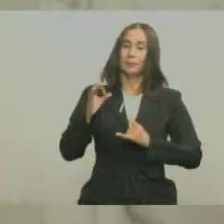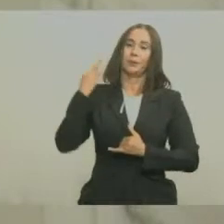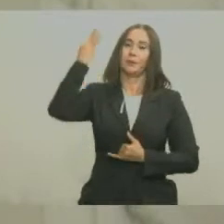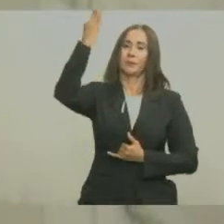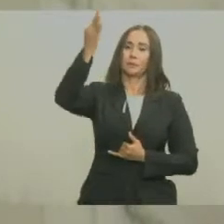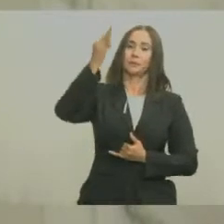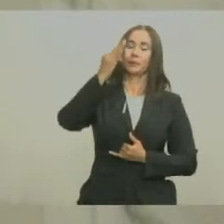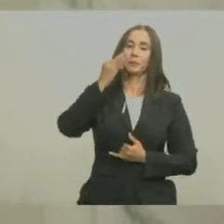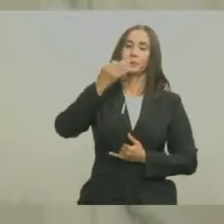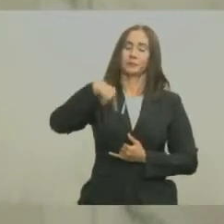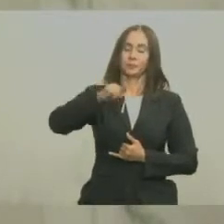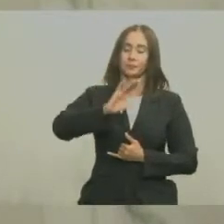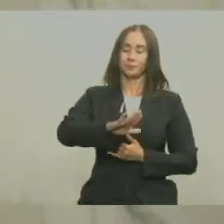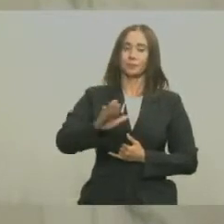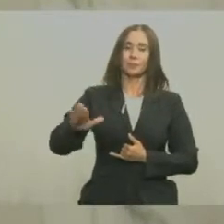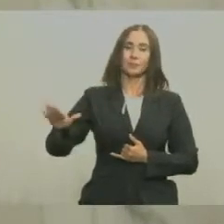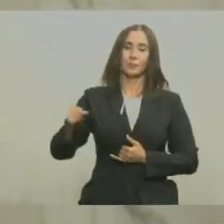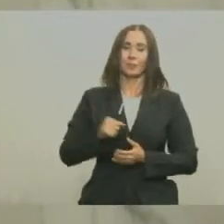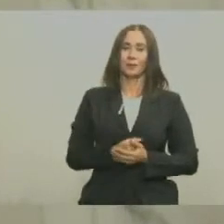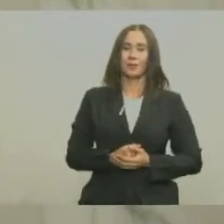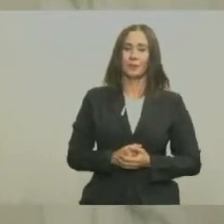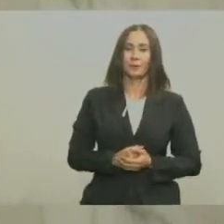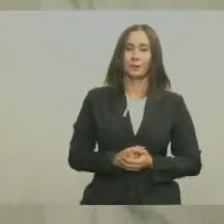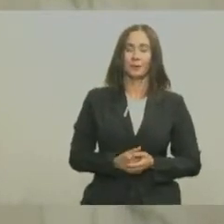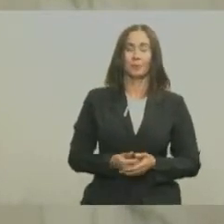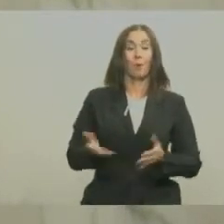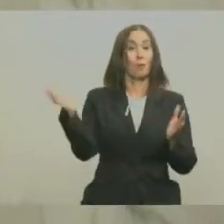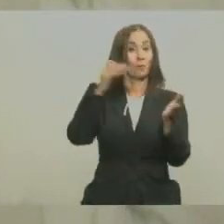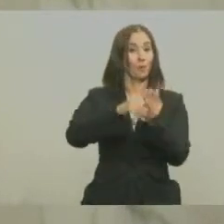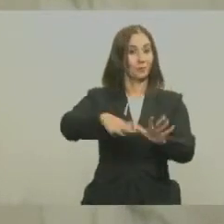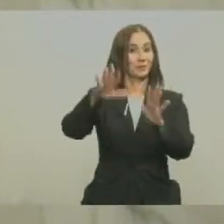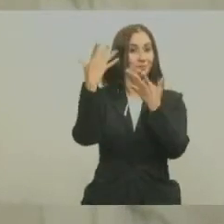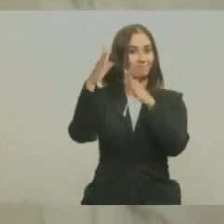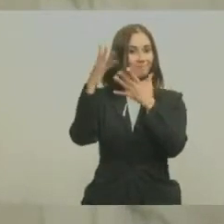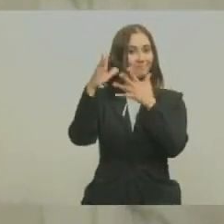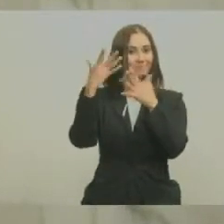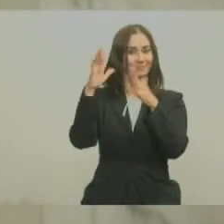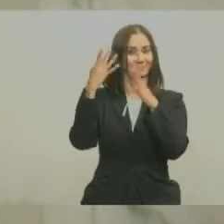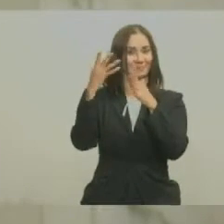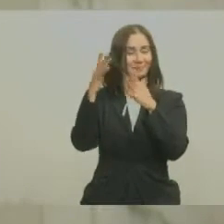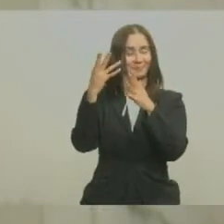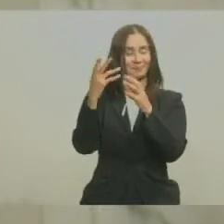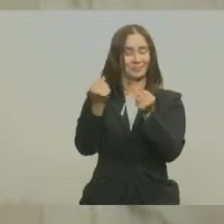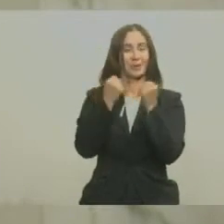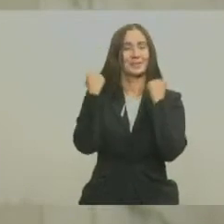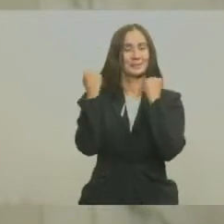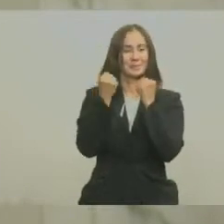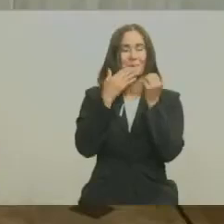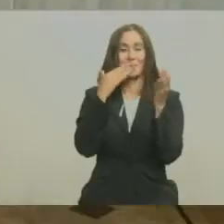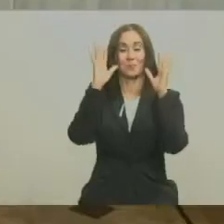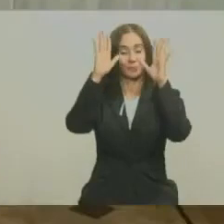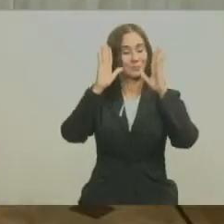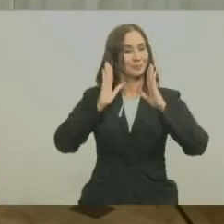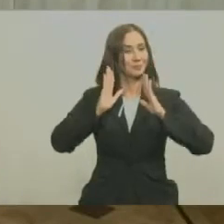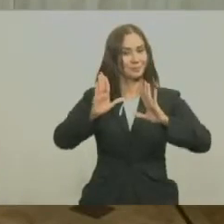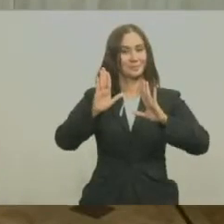futuro de nuestra sociedad. Yo creo que podemos repetir ese aplauso porque la verdad es que se lucieron nuestros